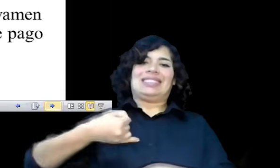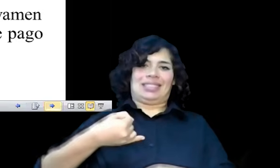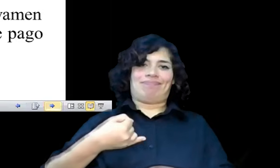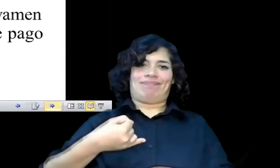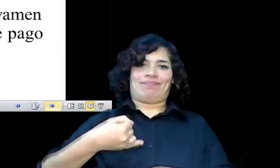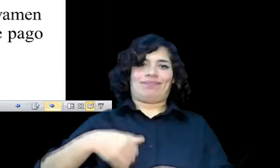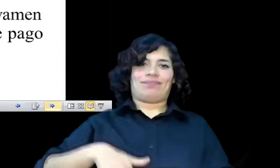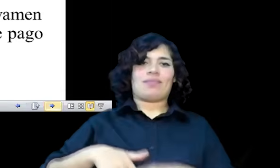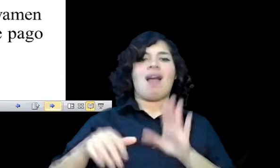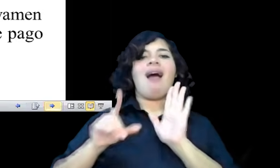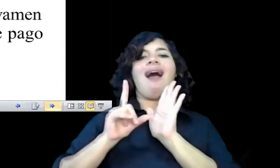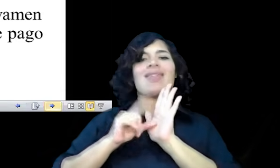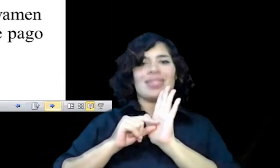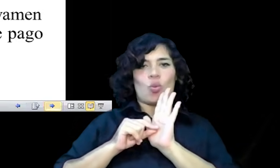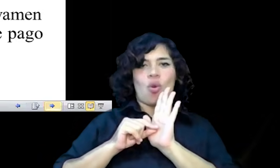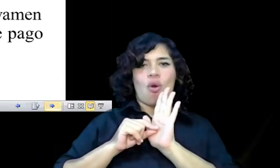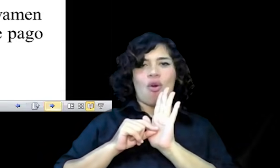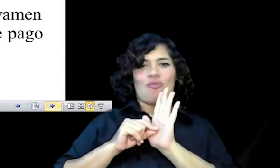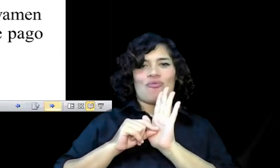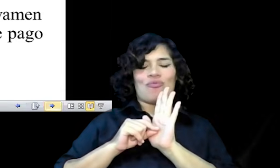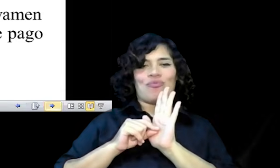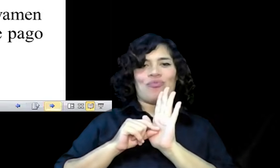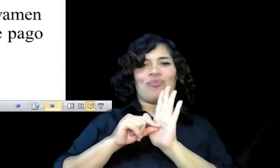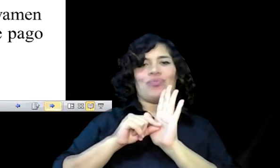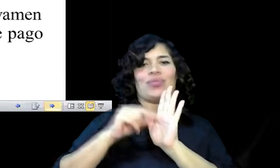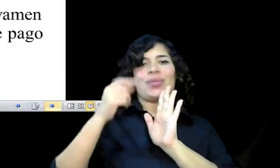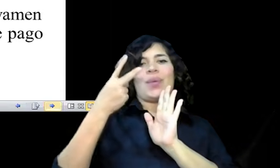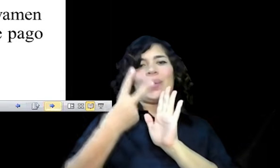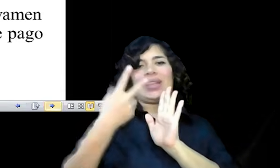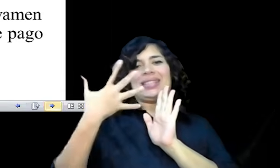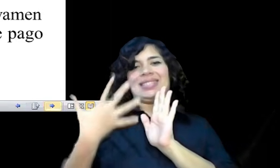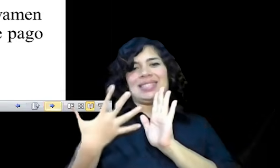de este artículo